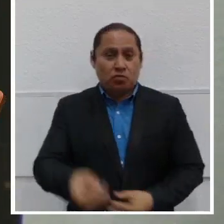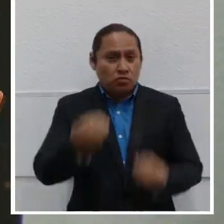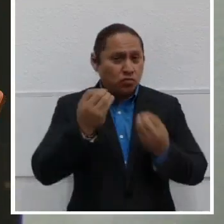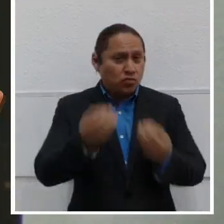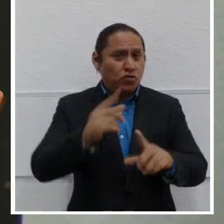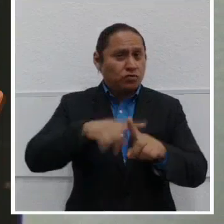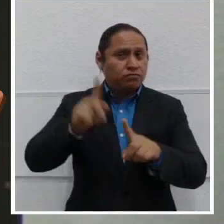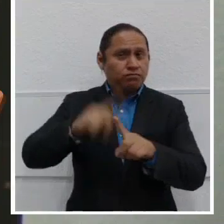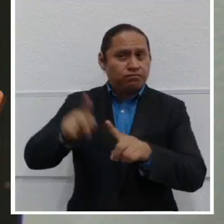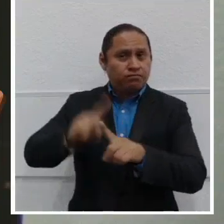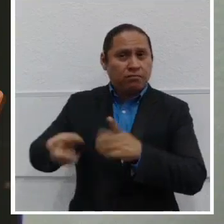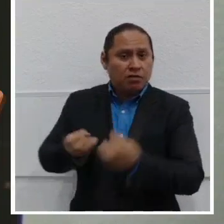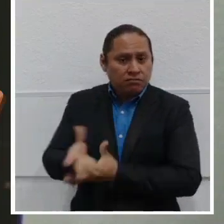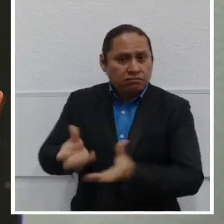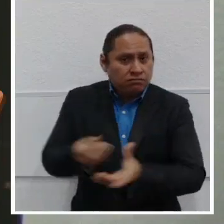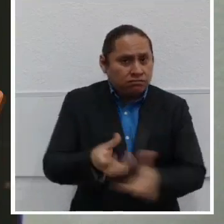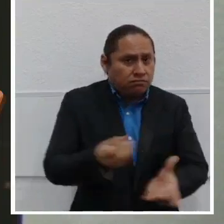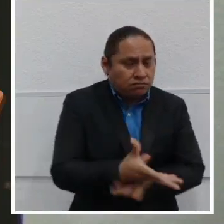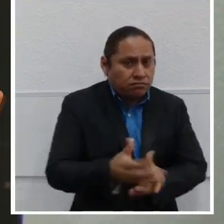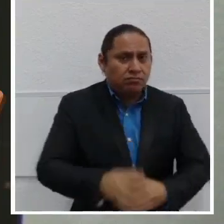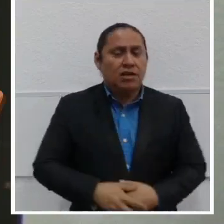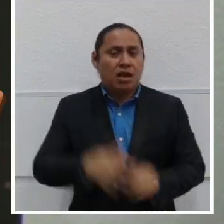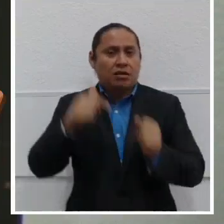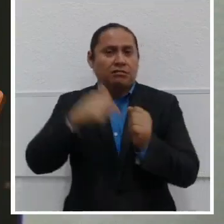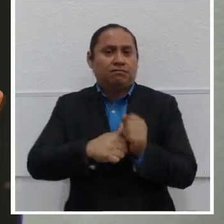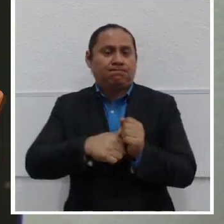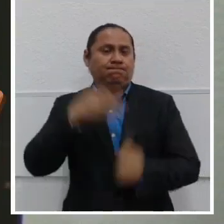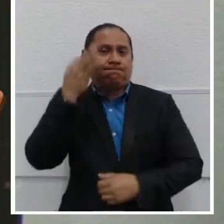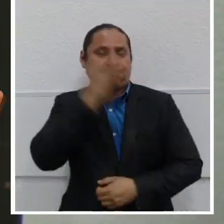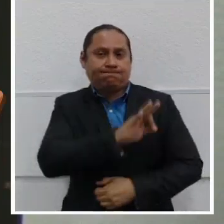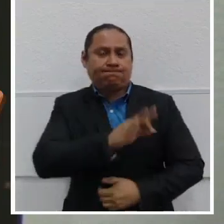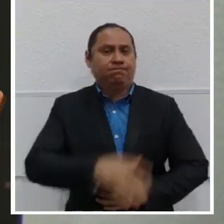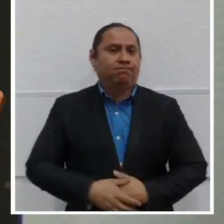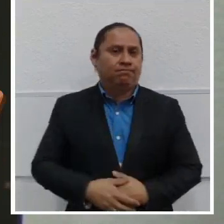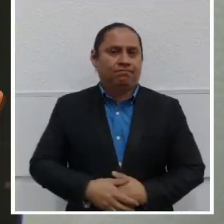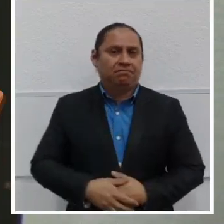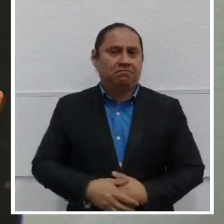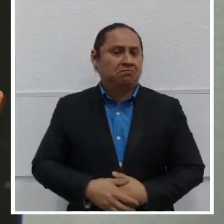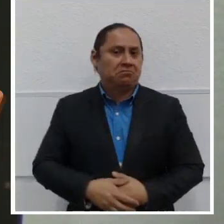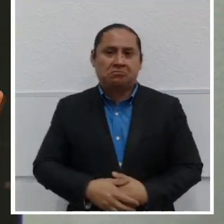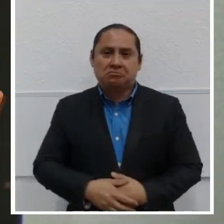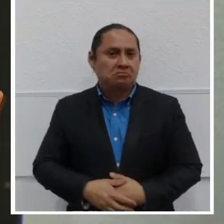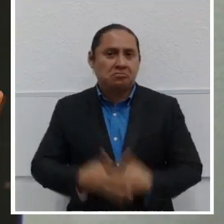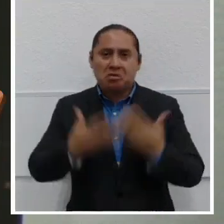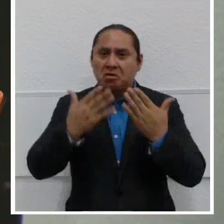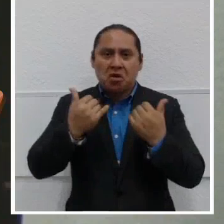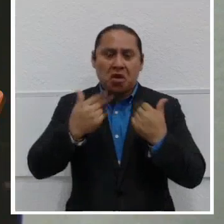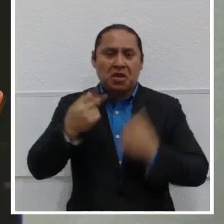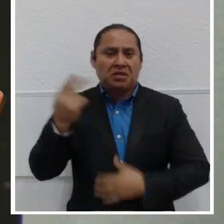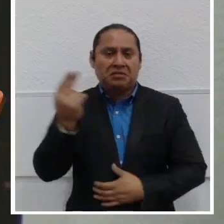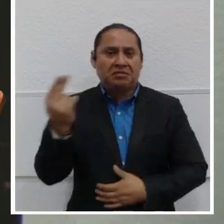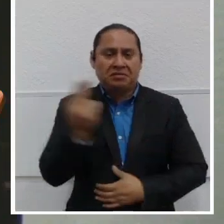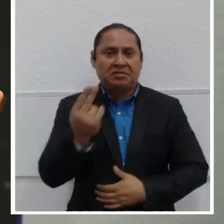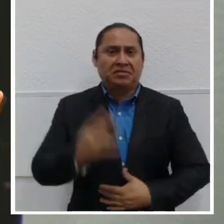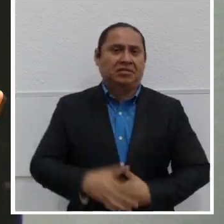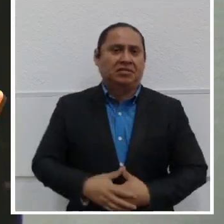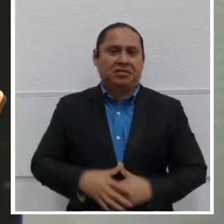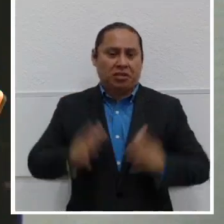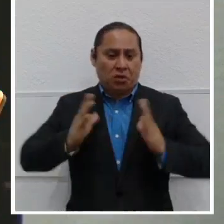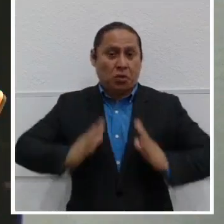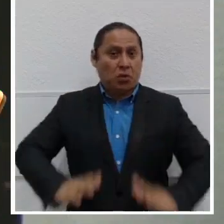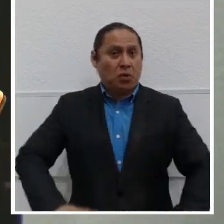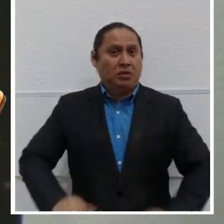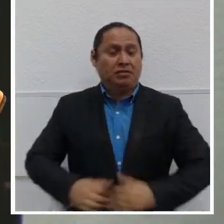de abortos que hay son clandestinos ni siquiera es una necesidad del cuerpo